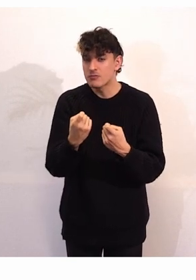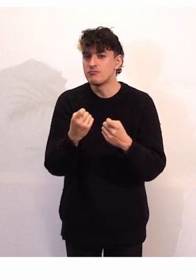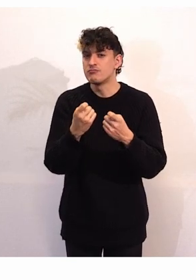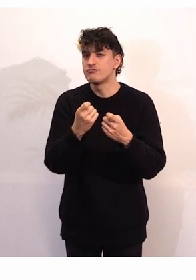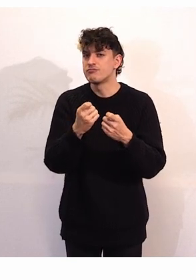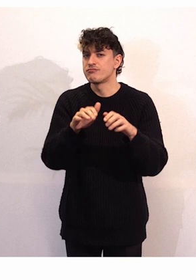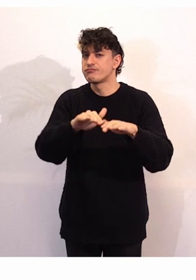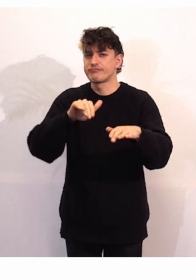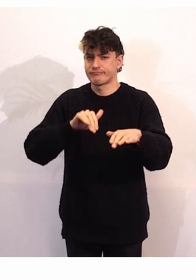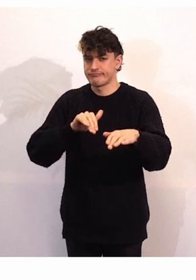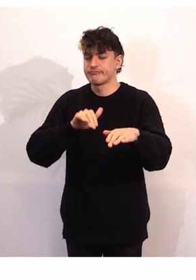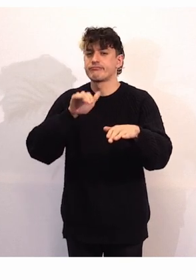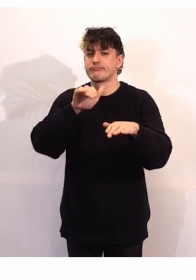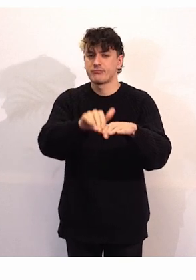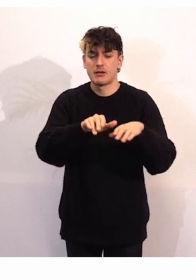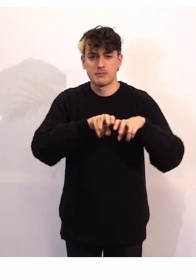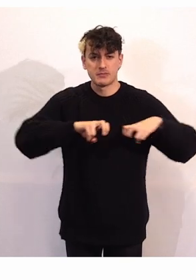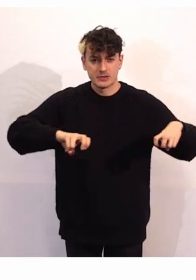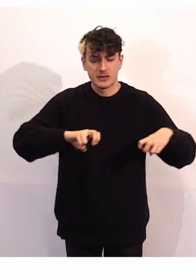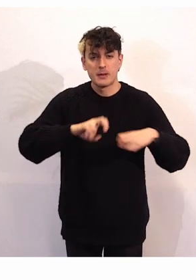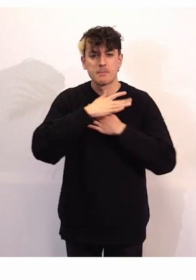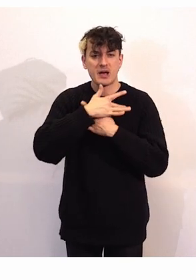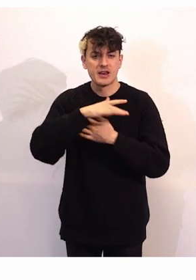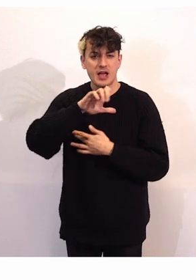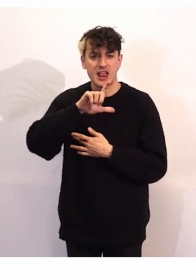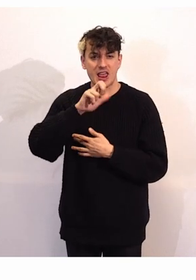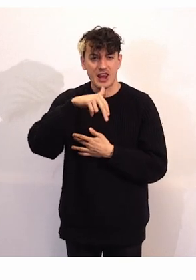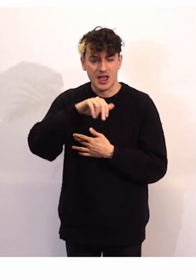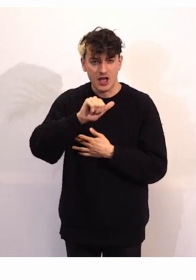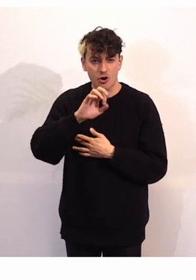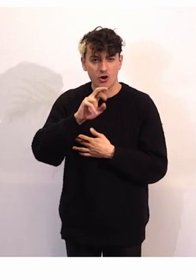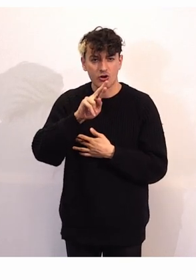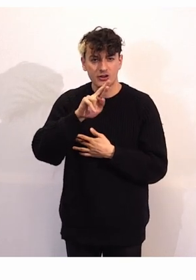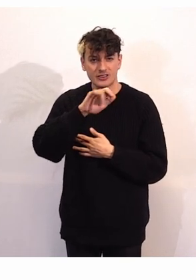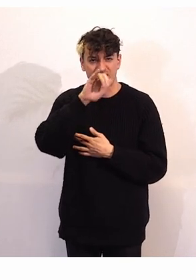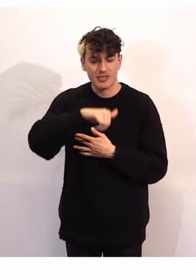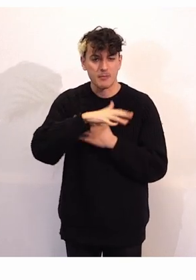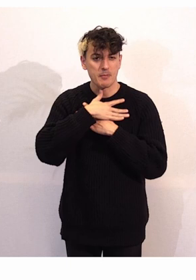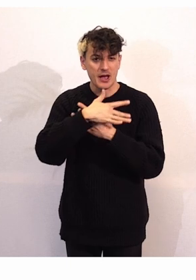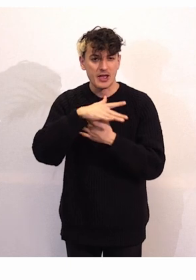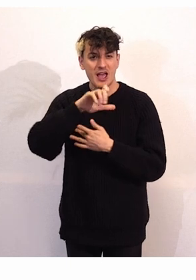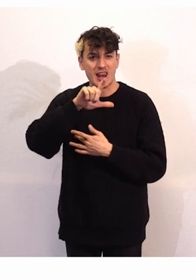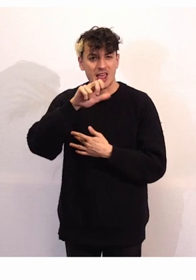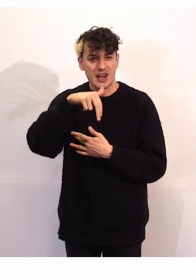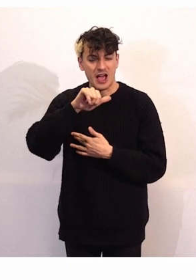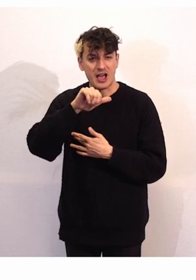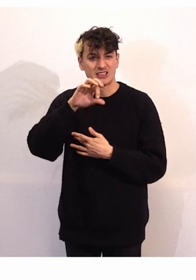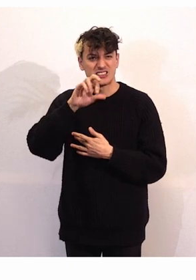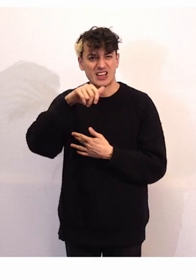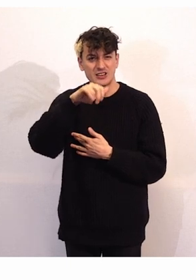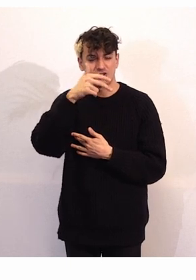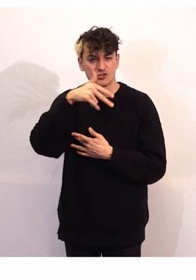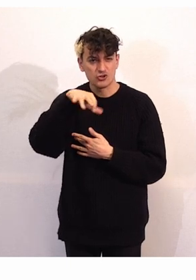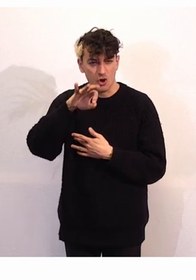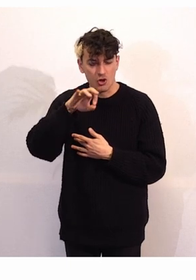mesa contamos con María Elena Ortiz, María Elena Sancho, también Carmen Márquez, miembro del Comité de Ética de